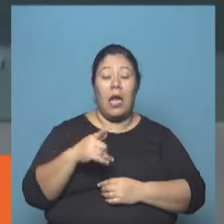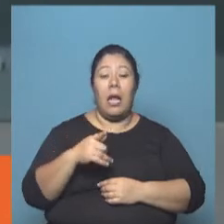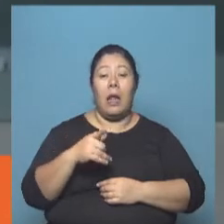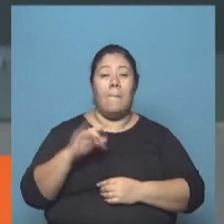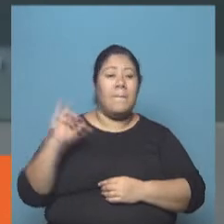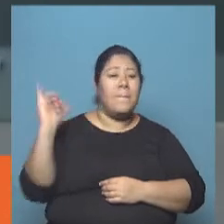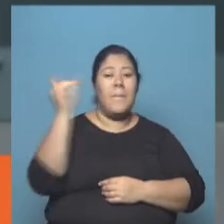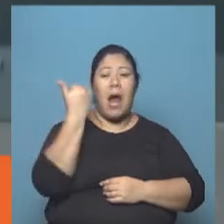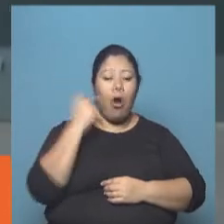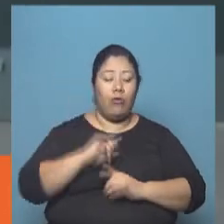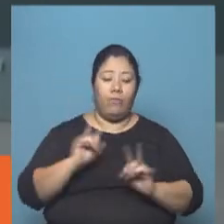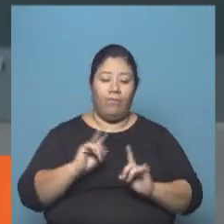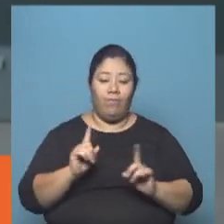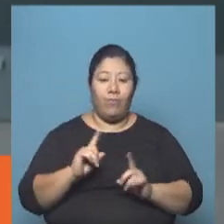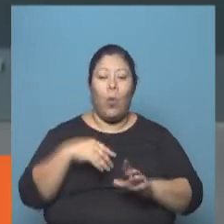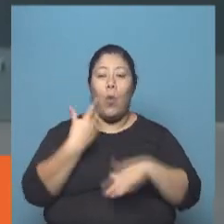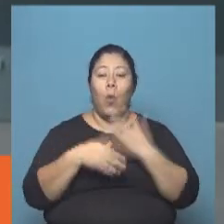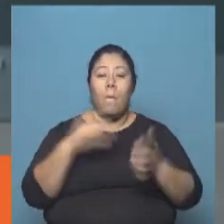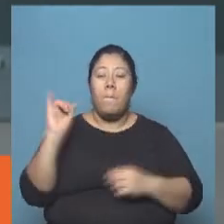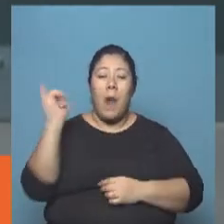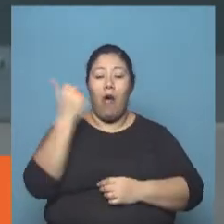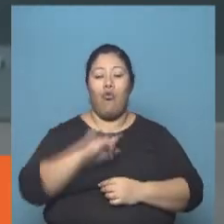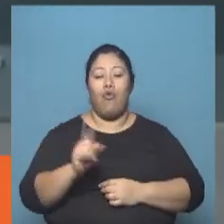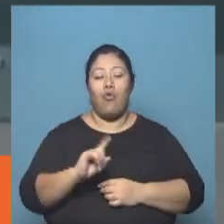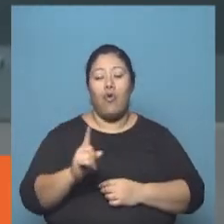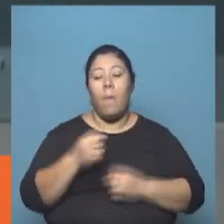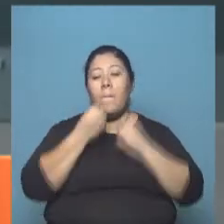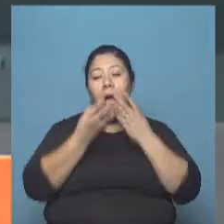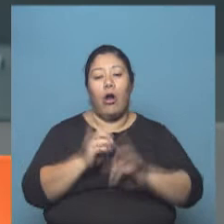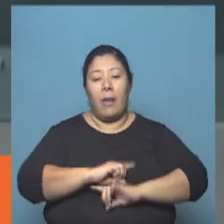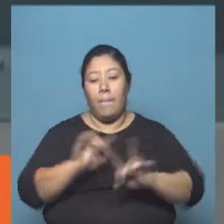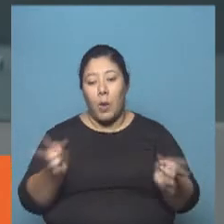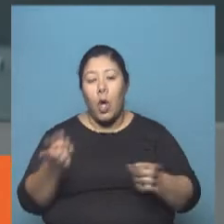mejor presión, la presión de tres cuartos de campo fue la que nos dio rédito y